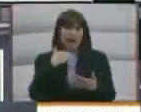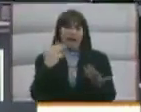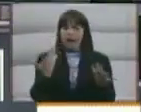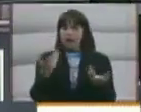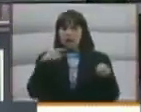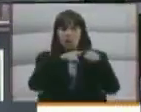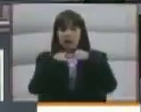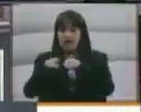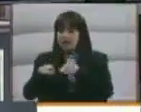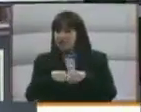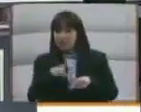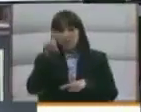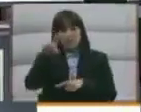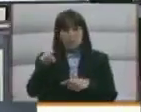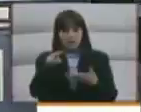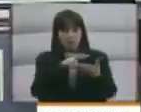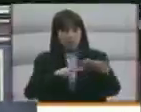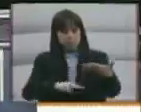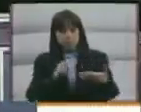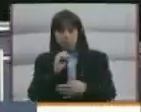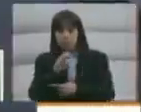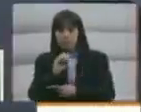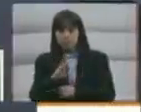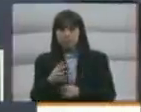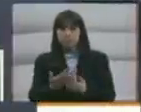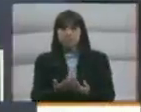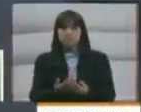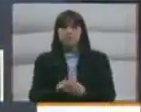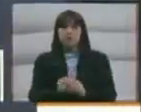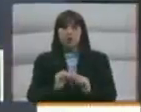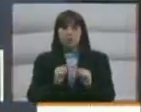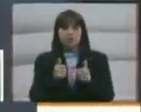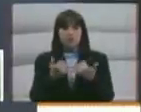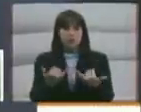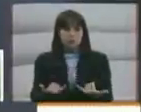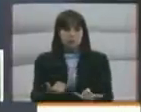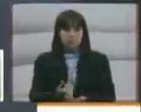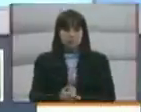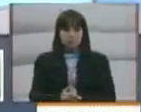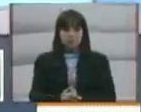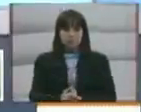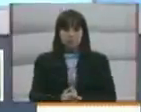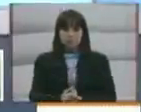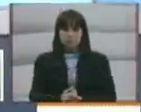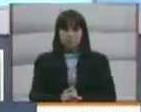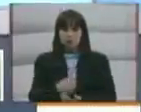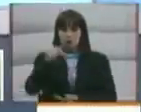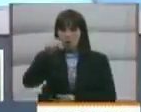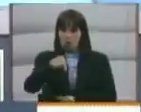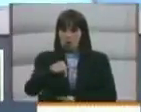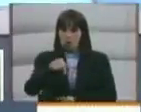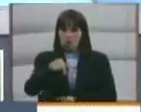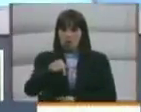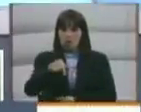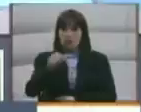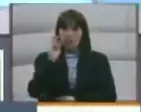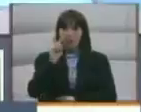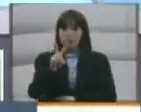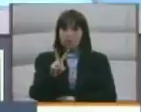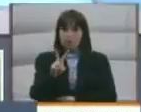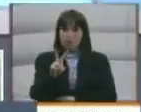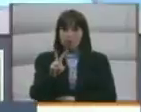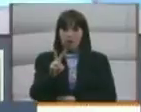sus autocríticas. Y quería comenzar precisamente con el evento que nosotros acabamos